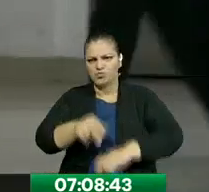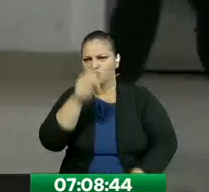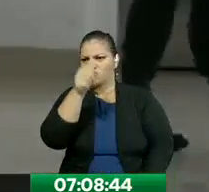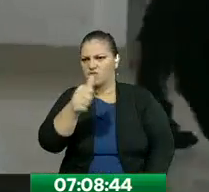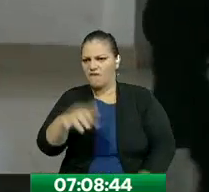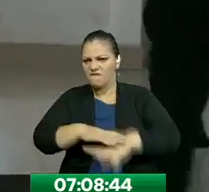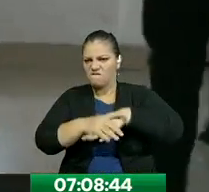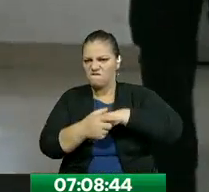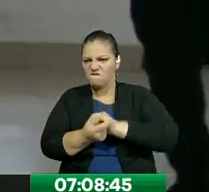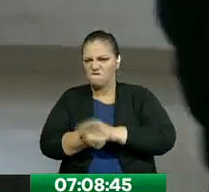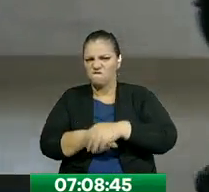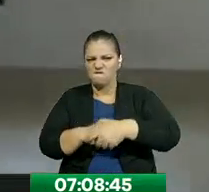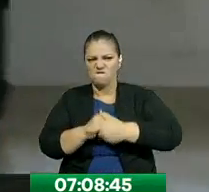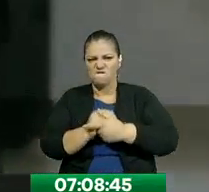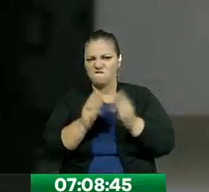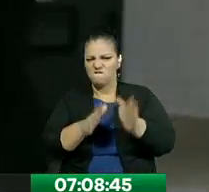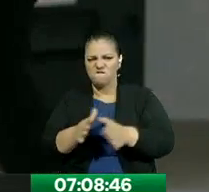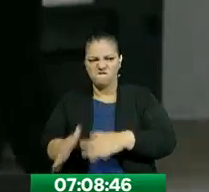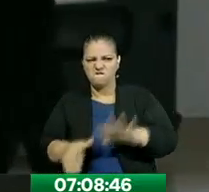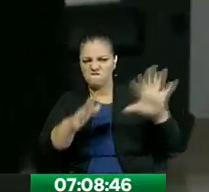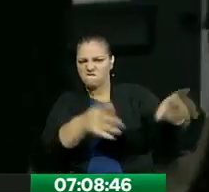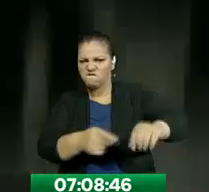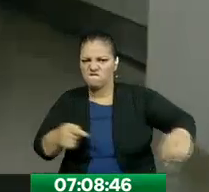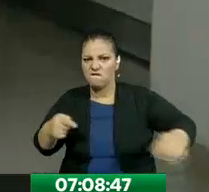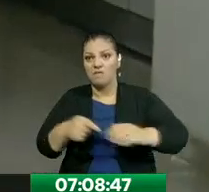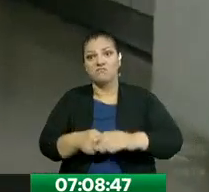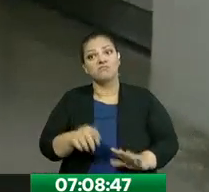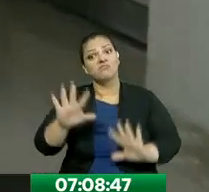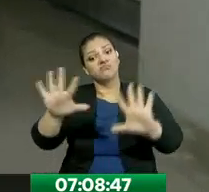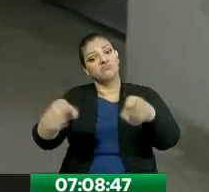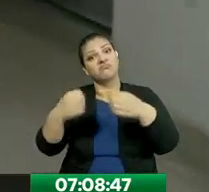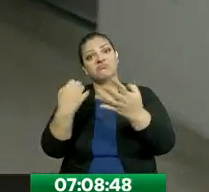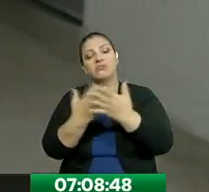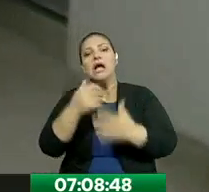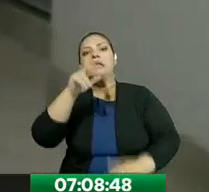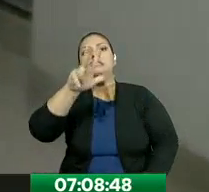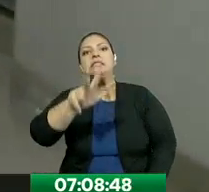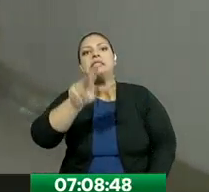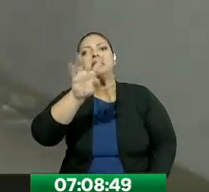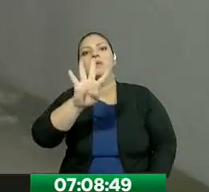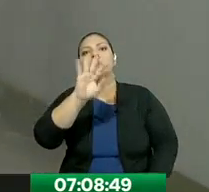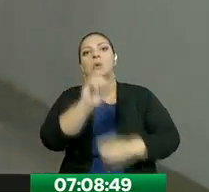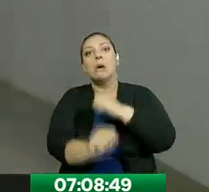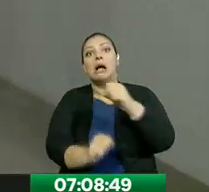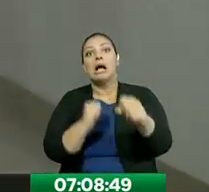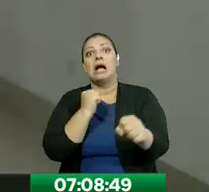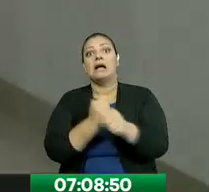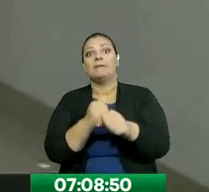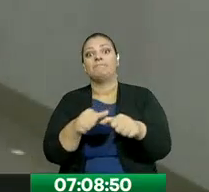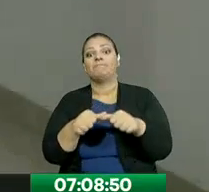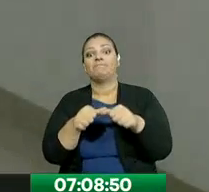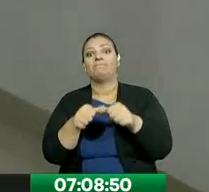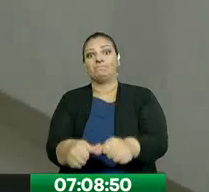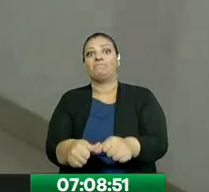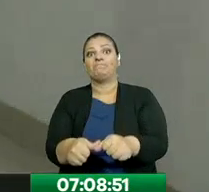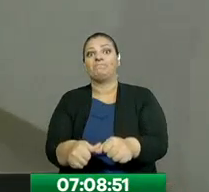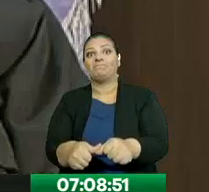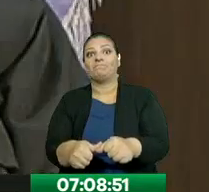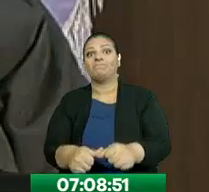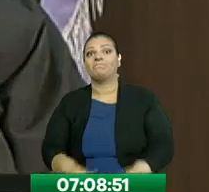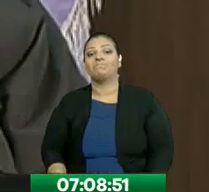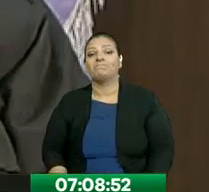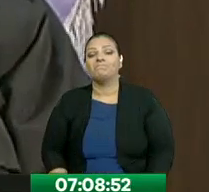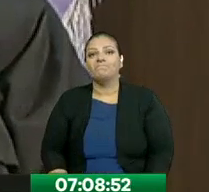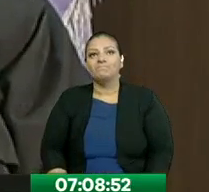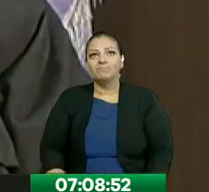pagarían una condena de 34 años de prisión por el delito de asesinato con agravantes.